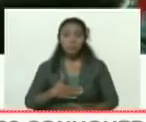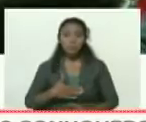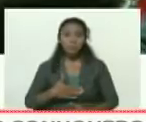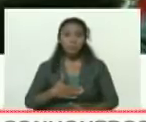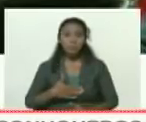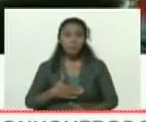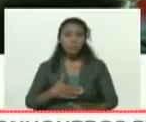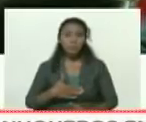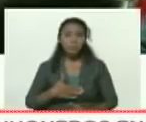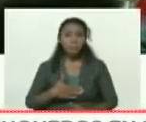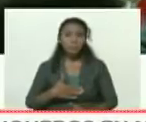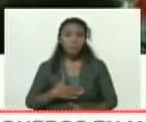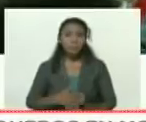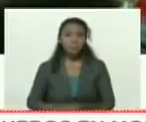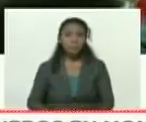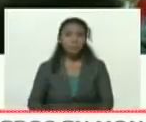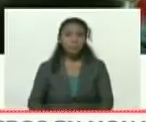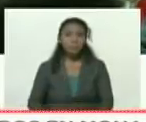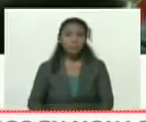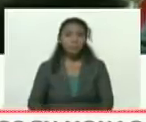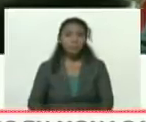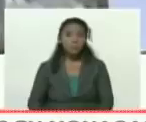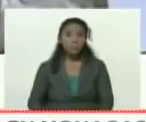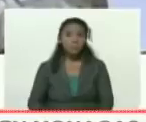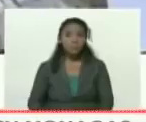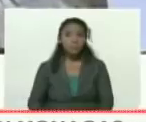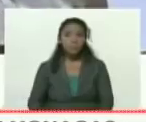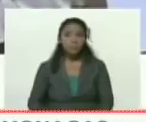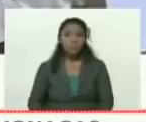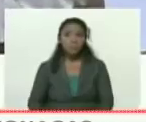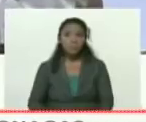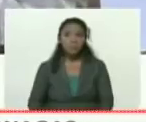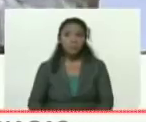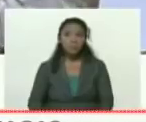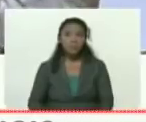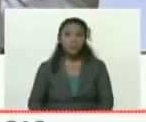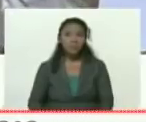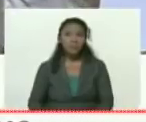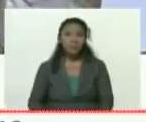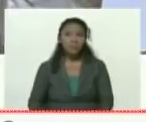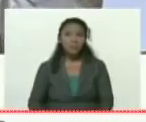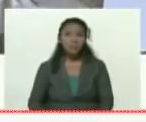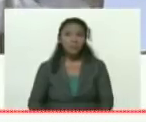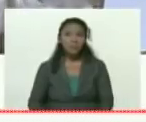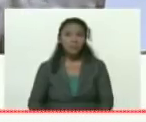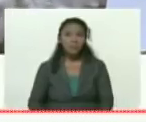devuelto por la mar, con picos y cadenas por el mar arrojado.